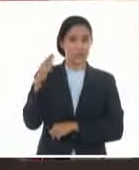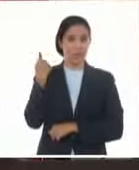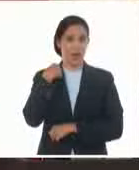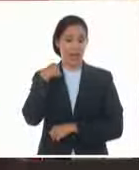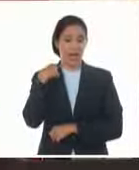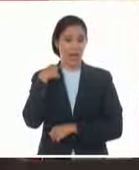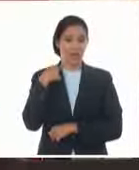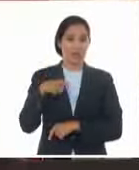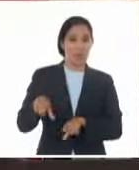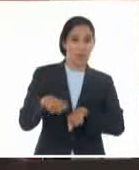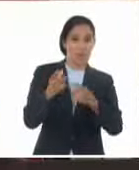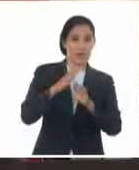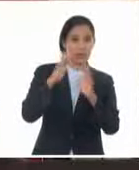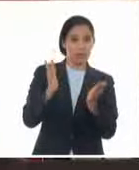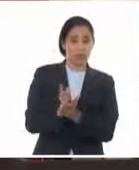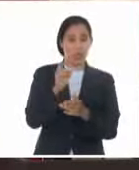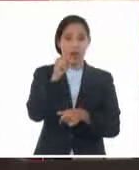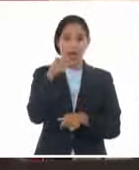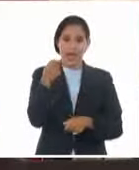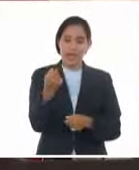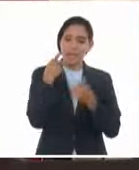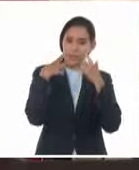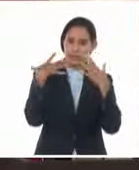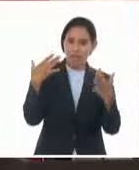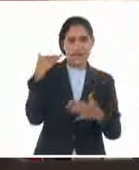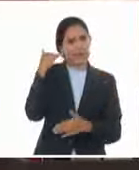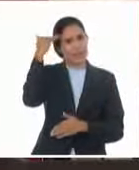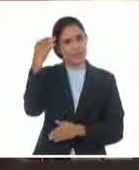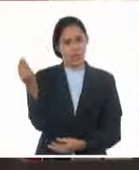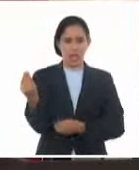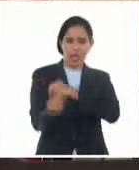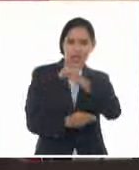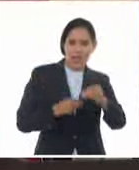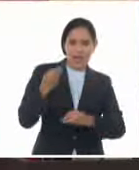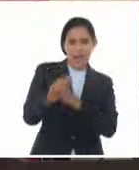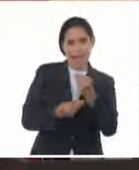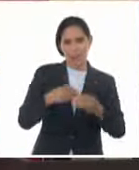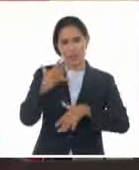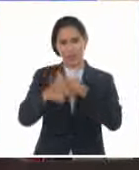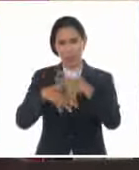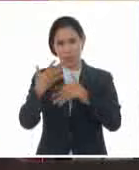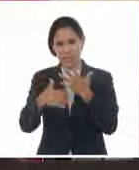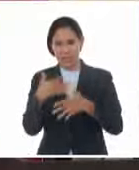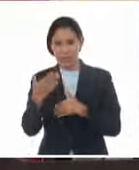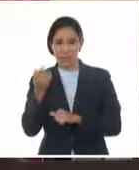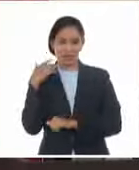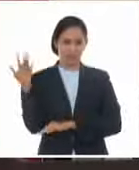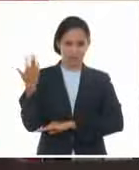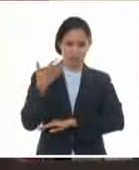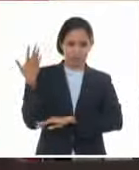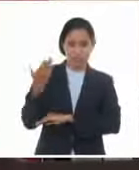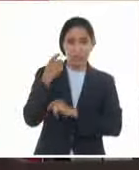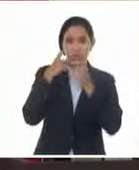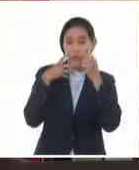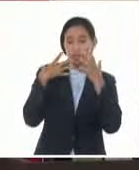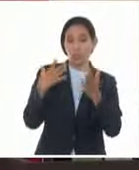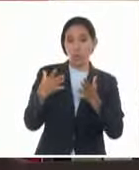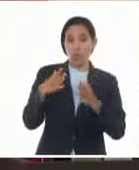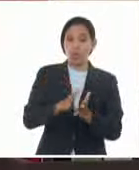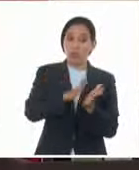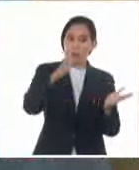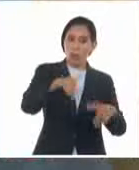su capacidad para adaptarse a los cambios y desafíos del entorno. Ha sido vanguardia en la implementación